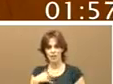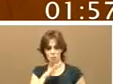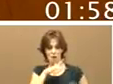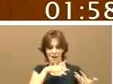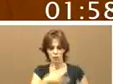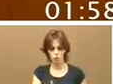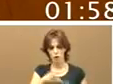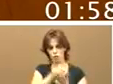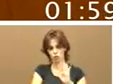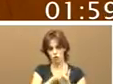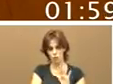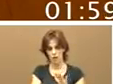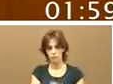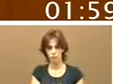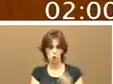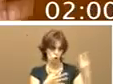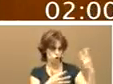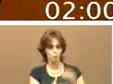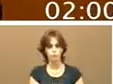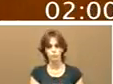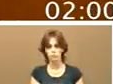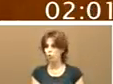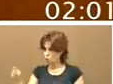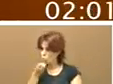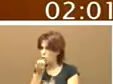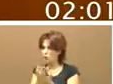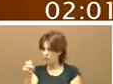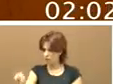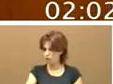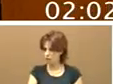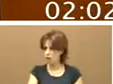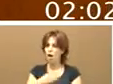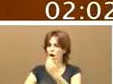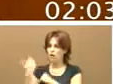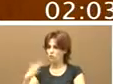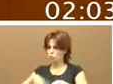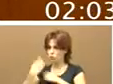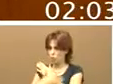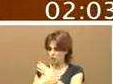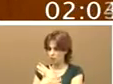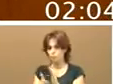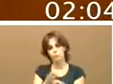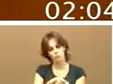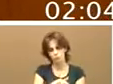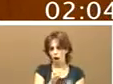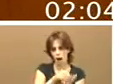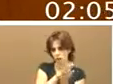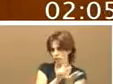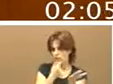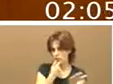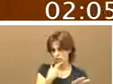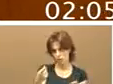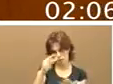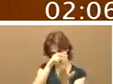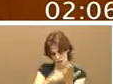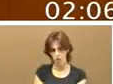marco normativo en 8 y entonces ¿por qué propusieron ustedes 12 cuando gobernaban? ¿cómo que no? si está aquí léaselo usted si yo la